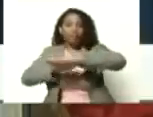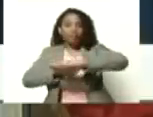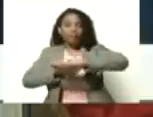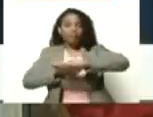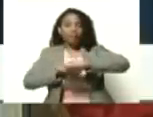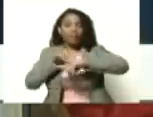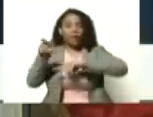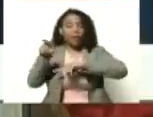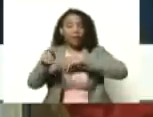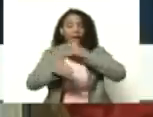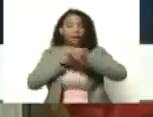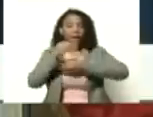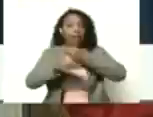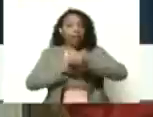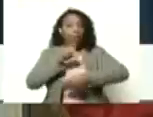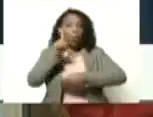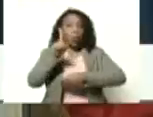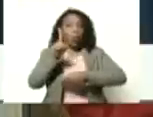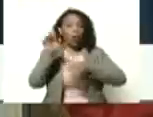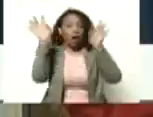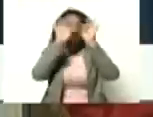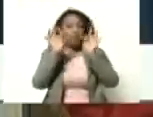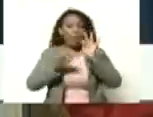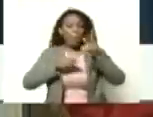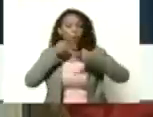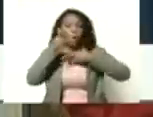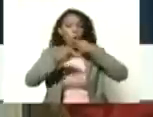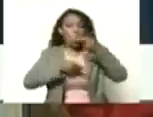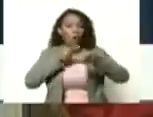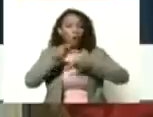hubiese sido éste un móvil político